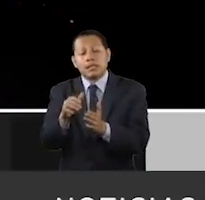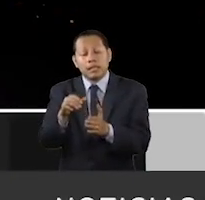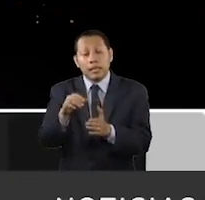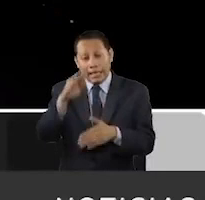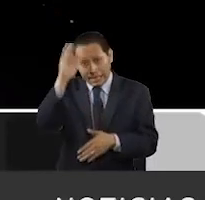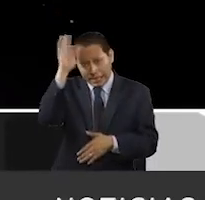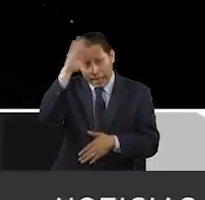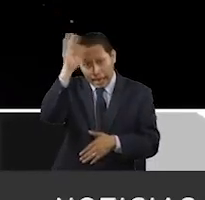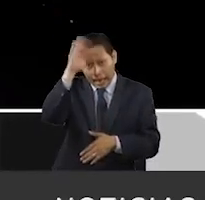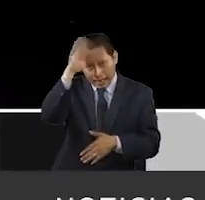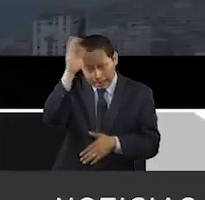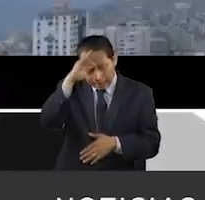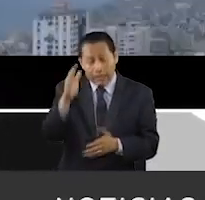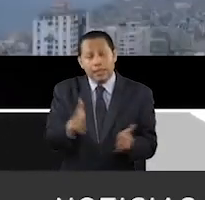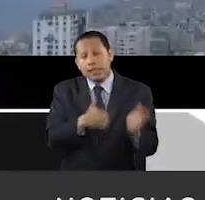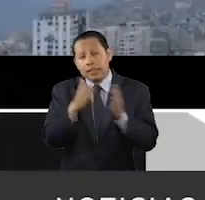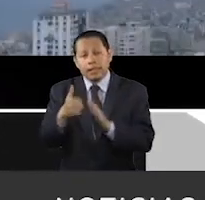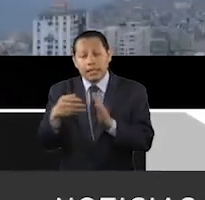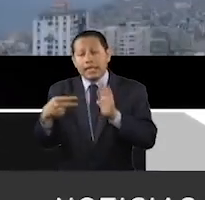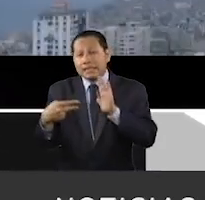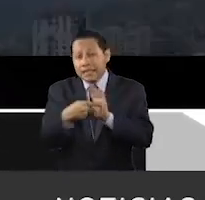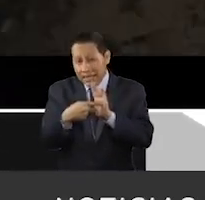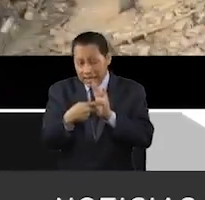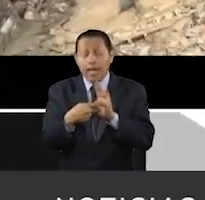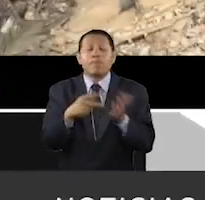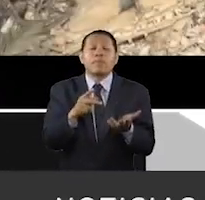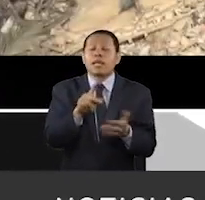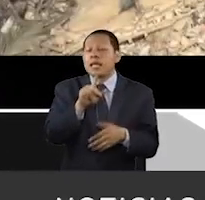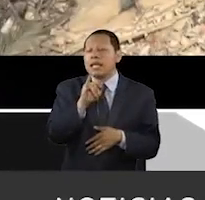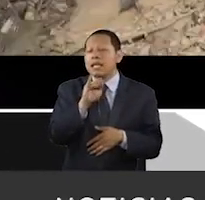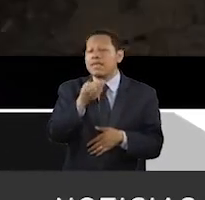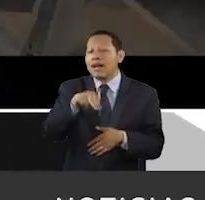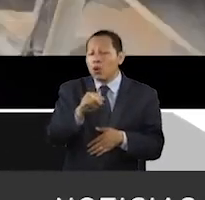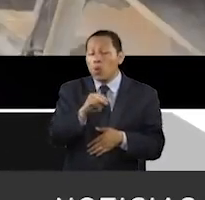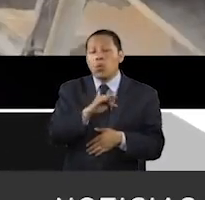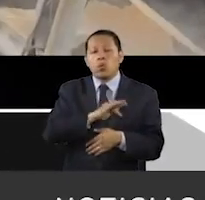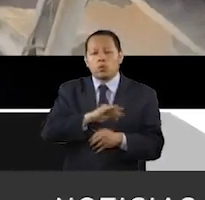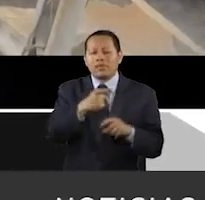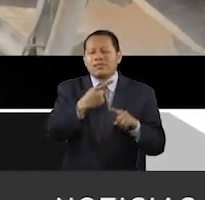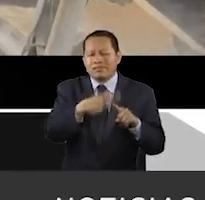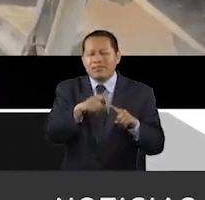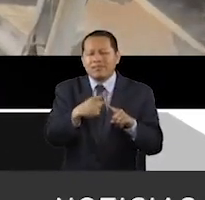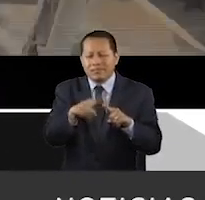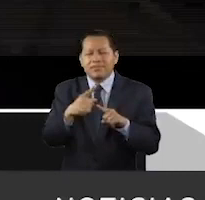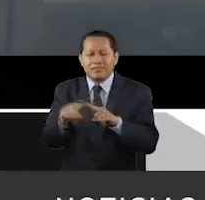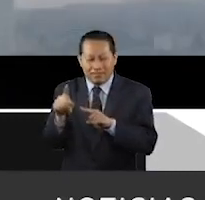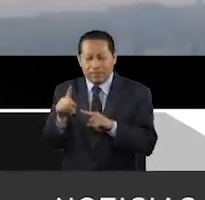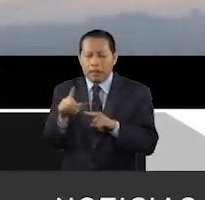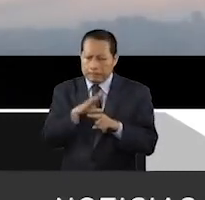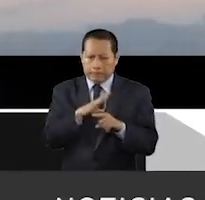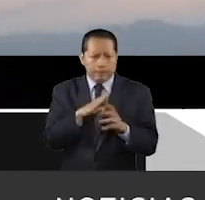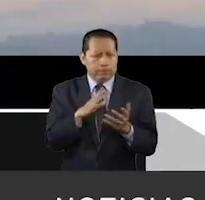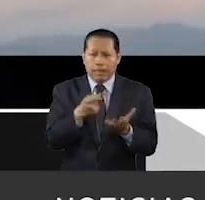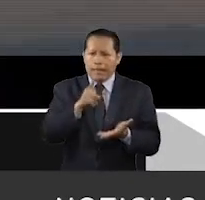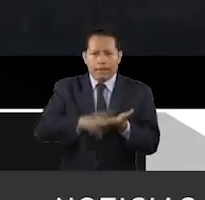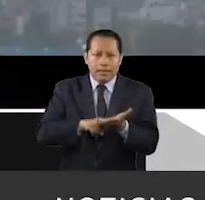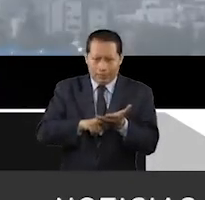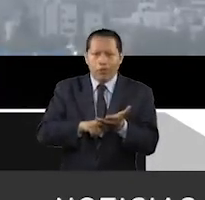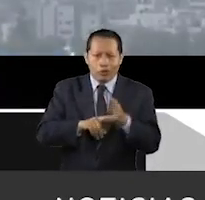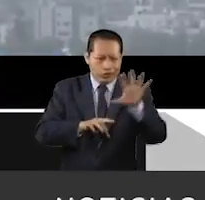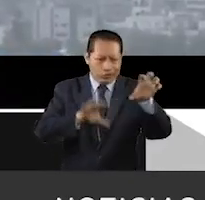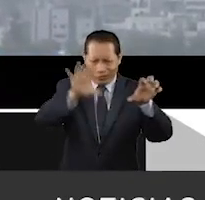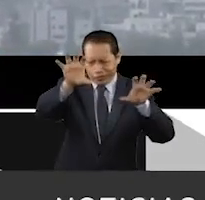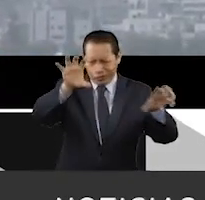Irak por otra, Siria, Líbano, etcétera. Es un núcleo sumamente conflictivo en términos